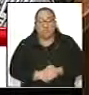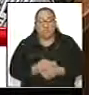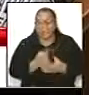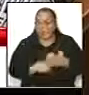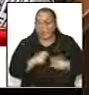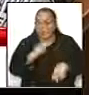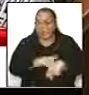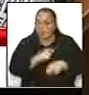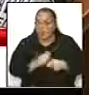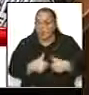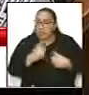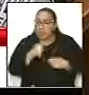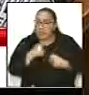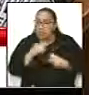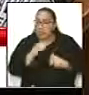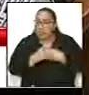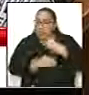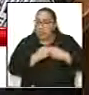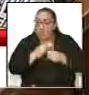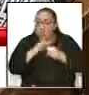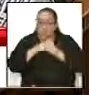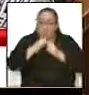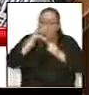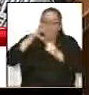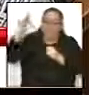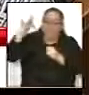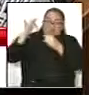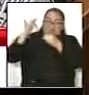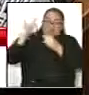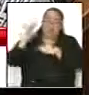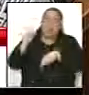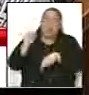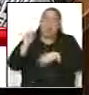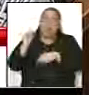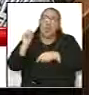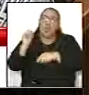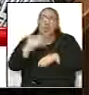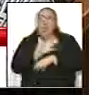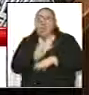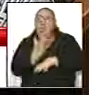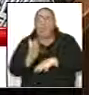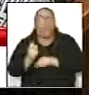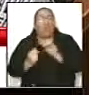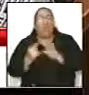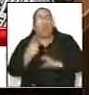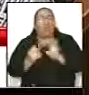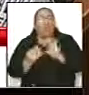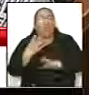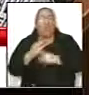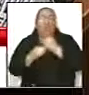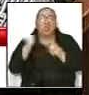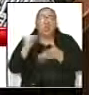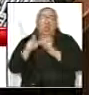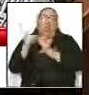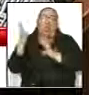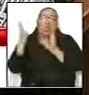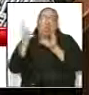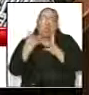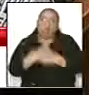tiempo de vida de un satélite en el espacio depende de muchos factores y actualmente oscila entre 12, 14 años y tiene que